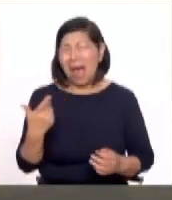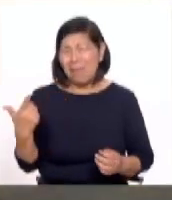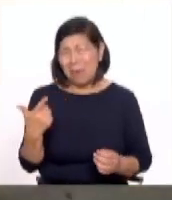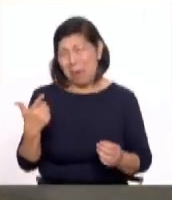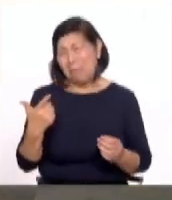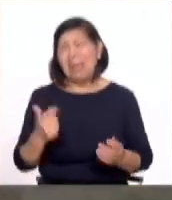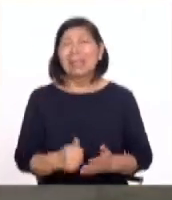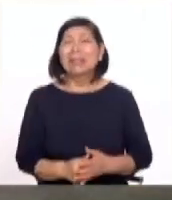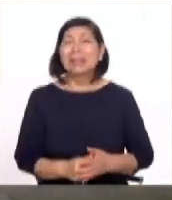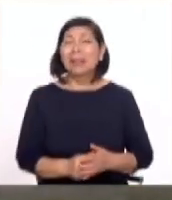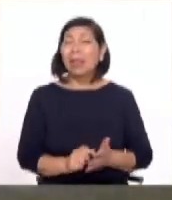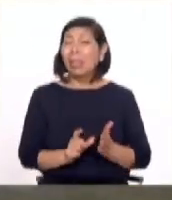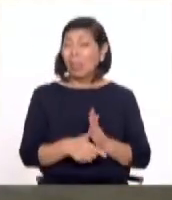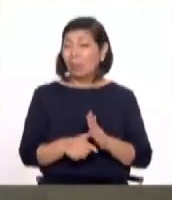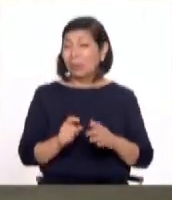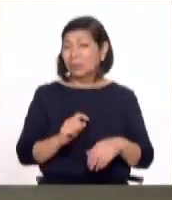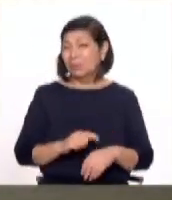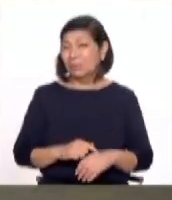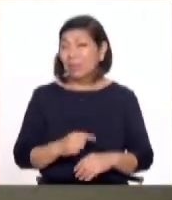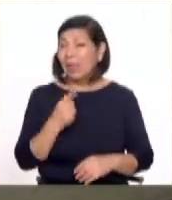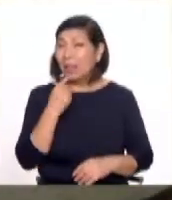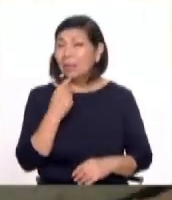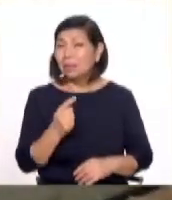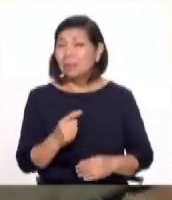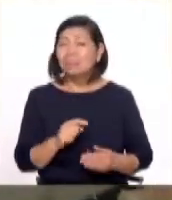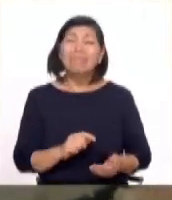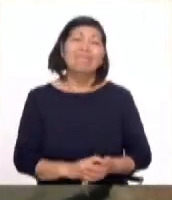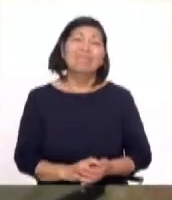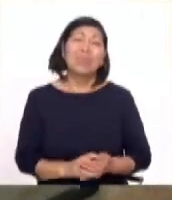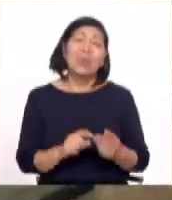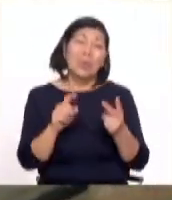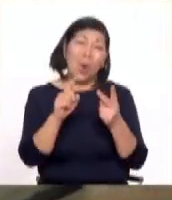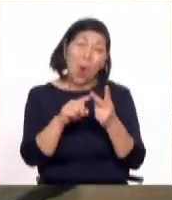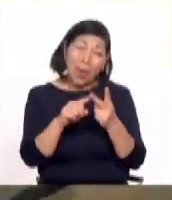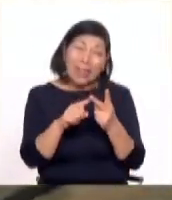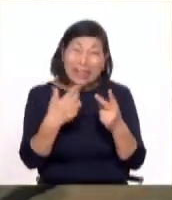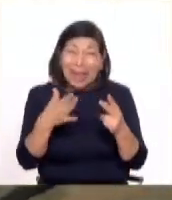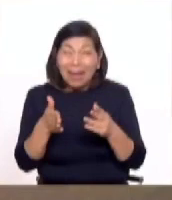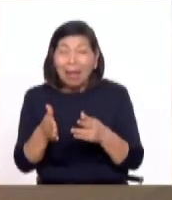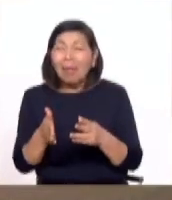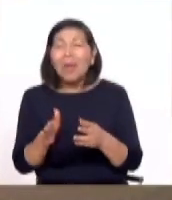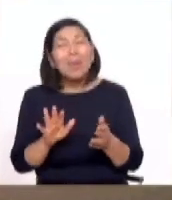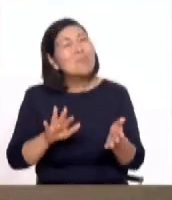heridas. Horas más tarde, se confirmó el deceso del segundo sujeto.